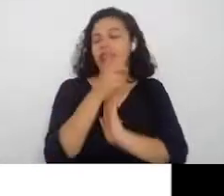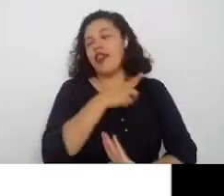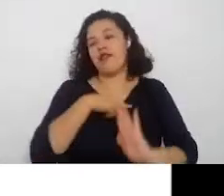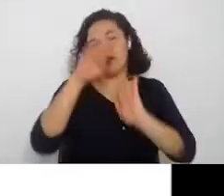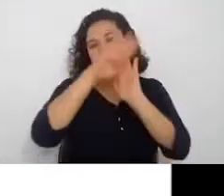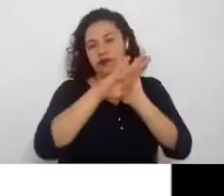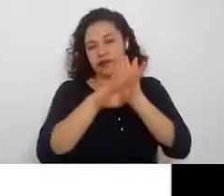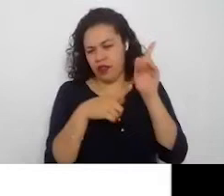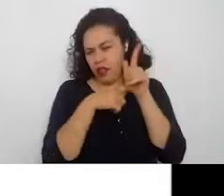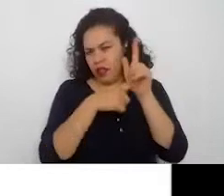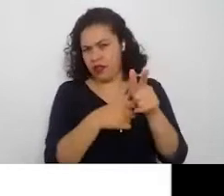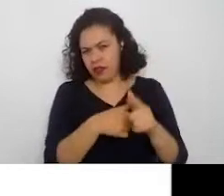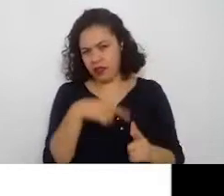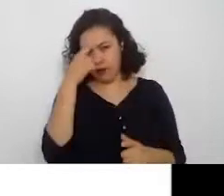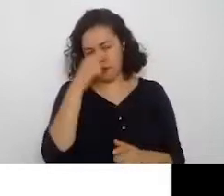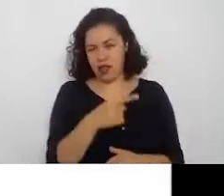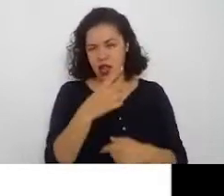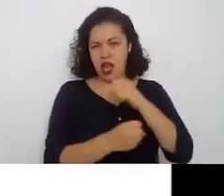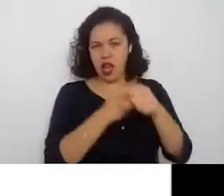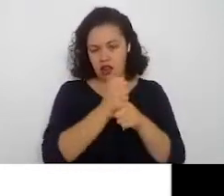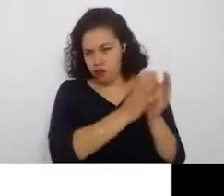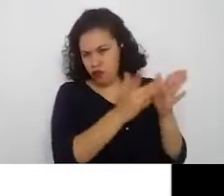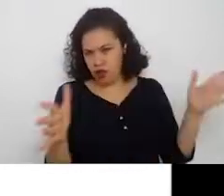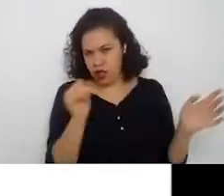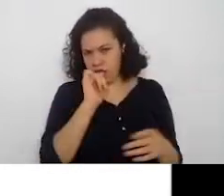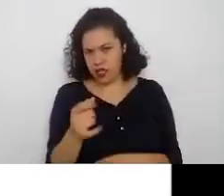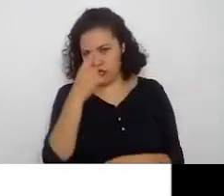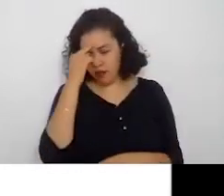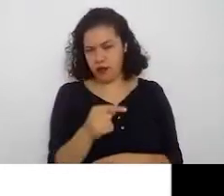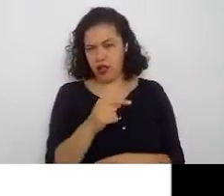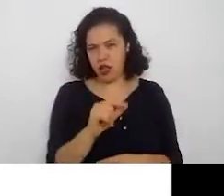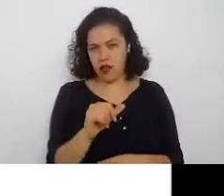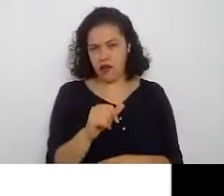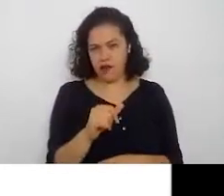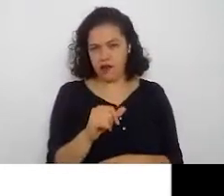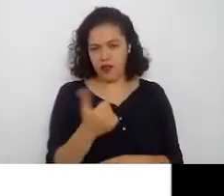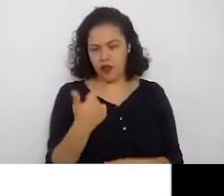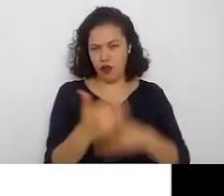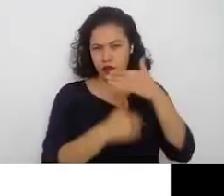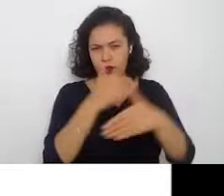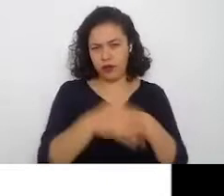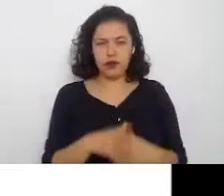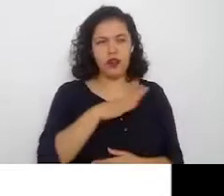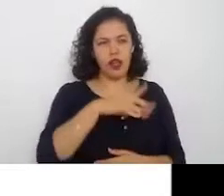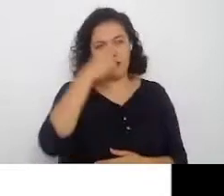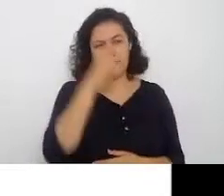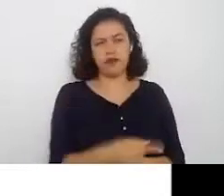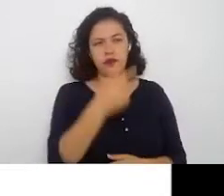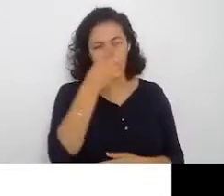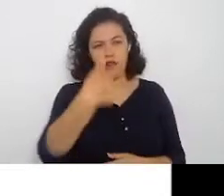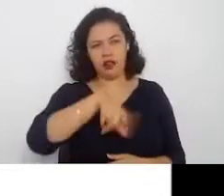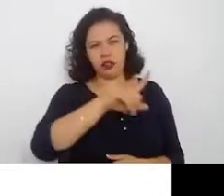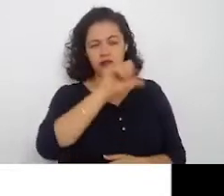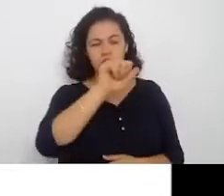han tenido en estos años, ¿verdad? Con los otros procesos que mencionan todos sus incisos